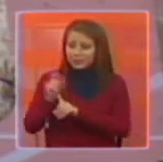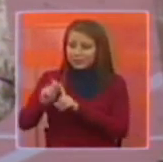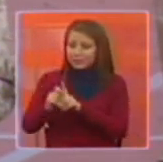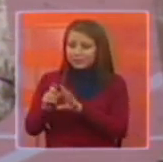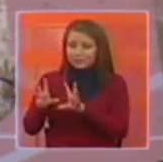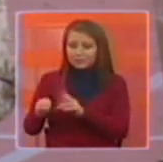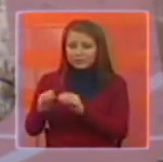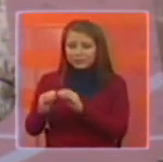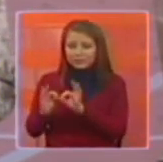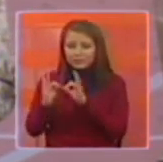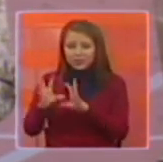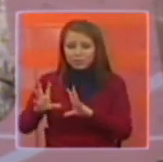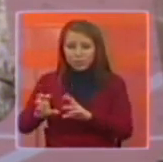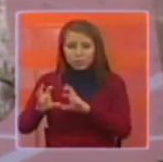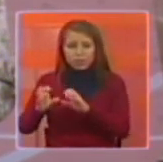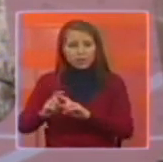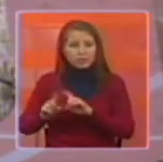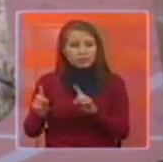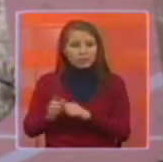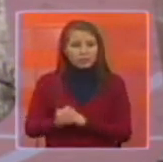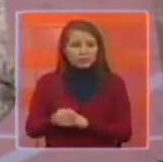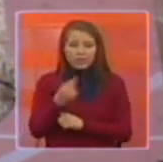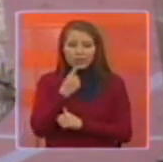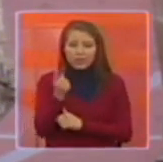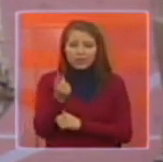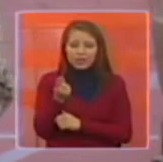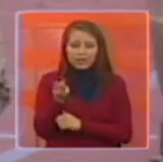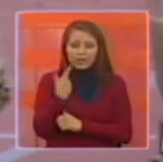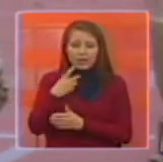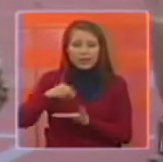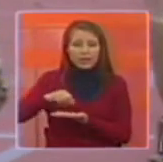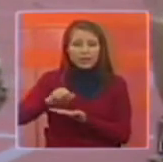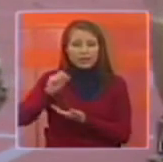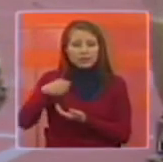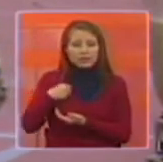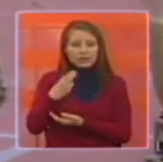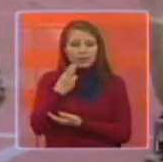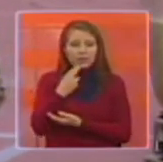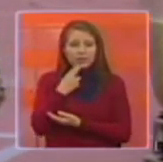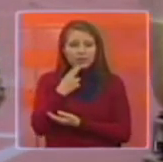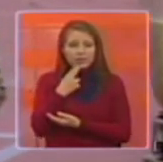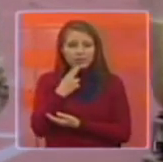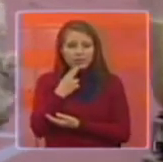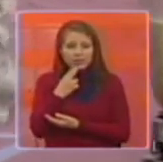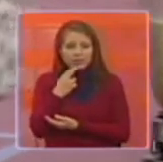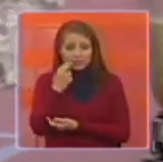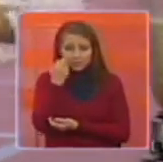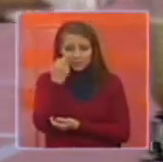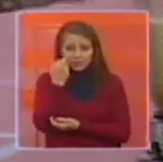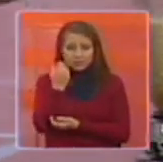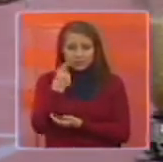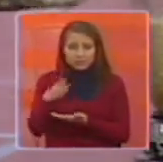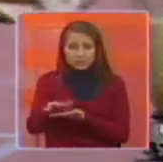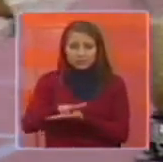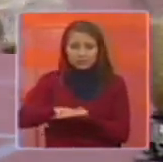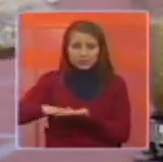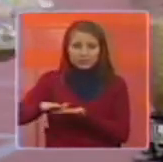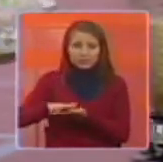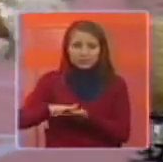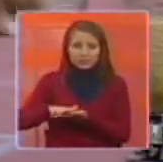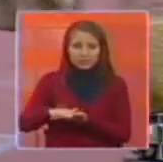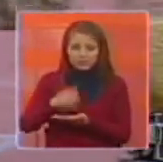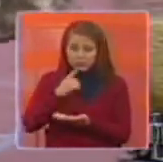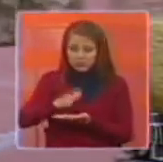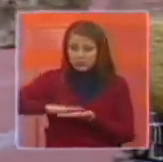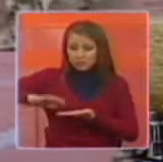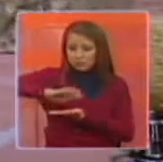me quedó pero bien esponjosita, pero usted dijo que si en vez de harina se le podía poner azúcar granulada, ¿no? ¿En la base? En el molde,